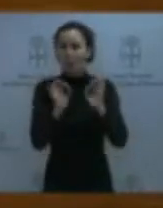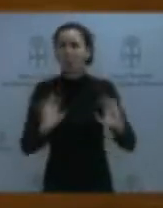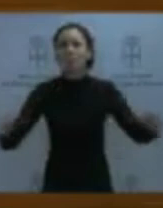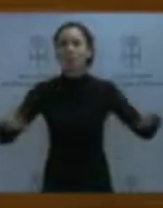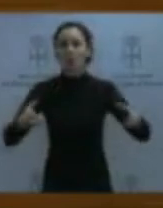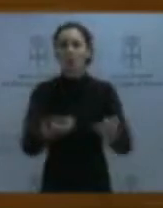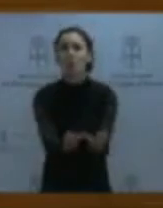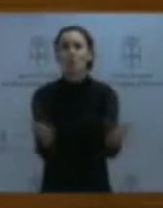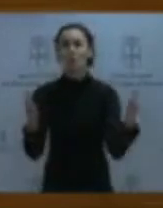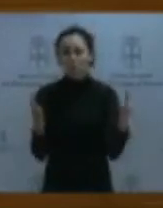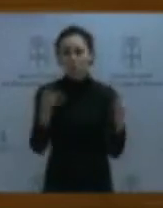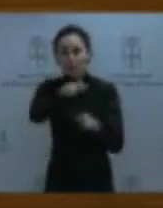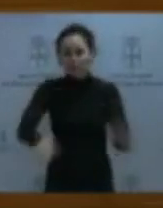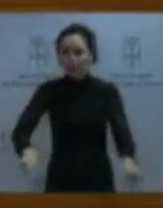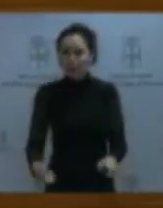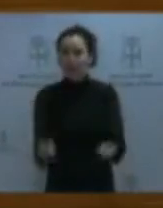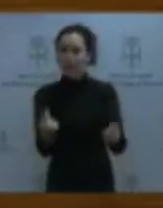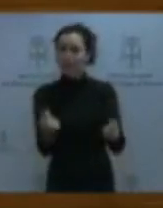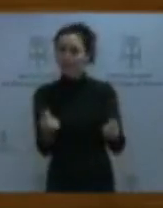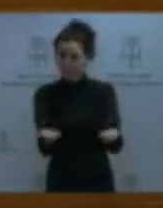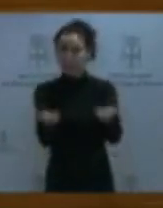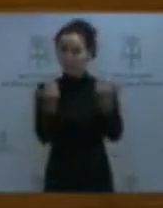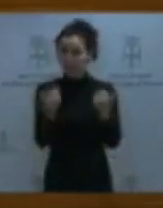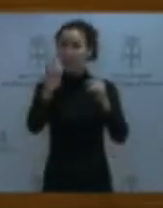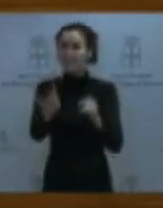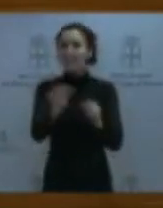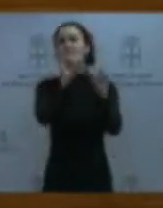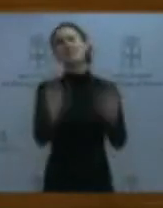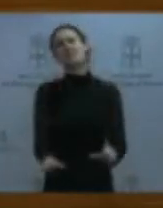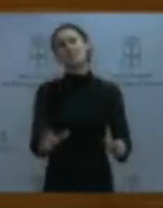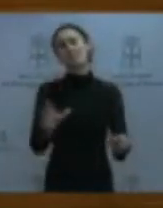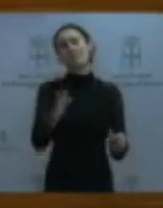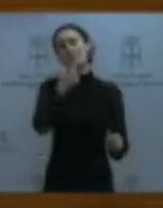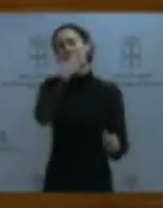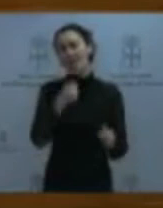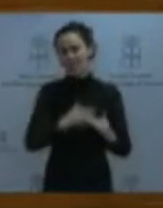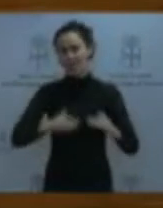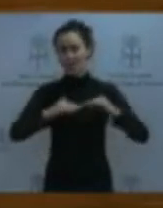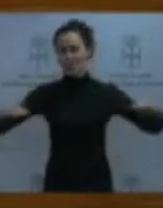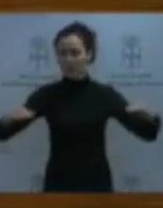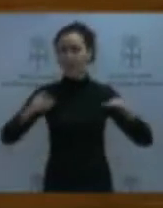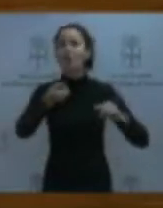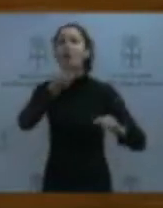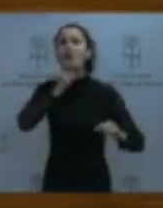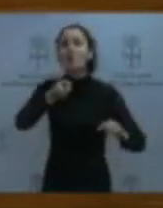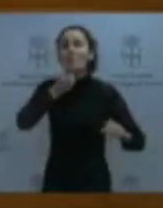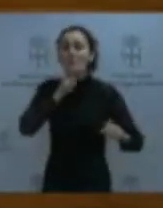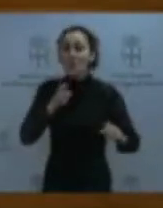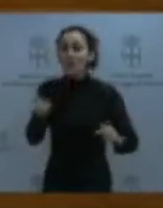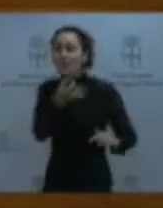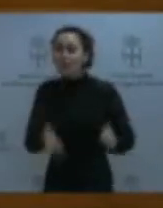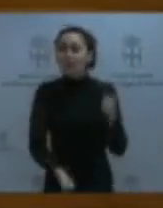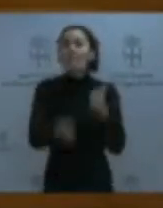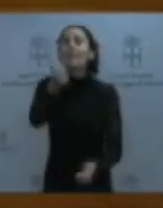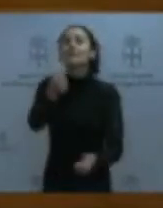ciudadanía. Lo que le digo es que el mecanismo más igualitario, más eficiente,